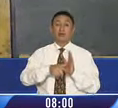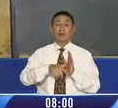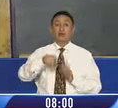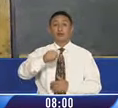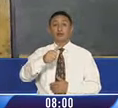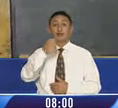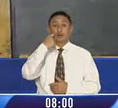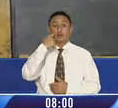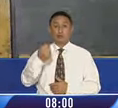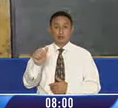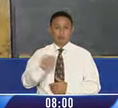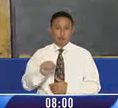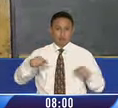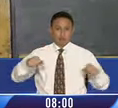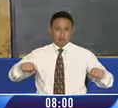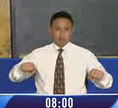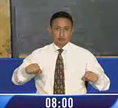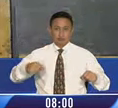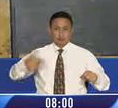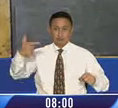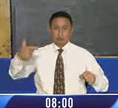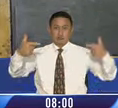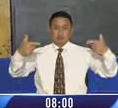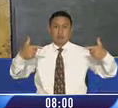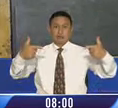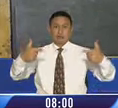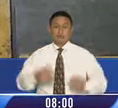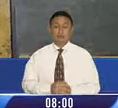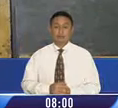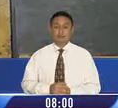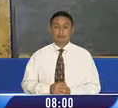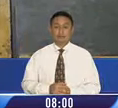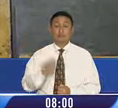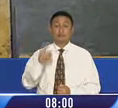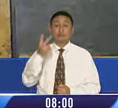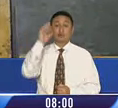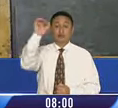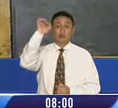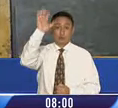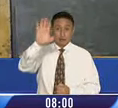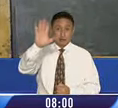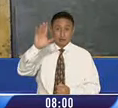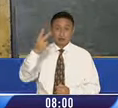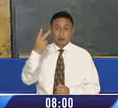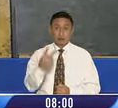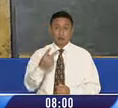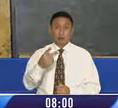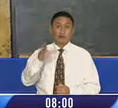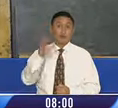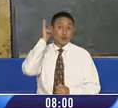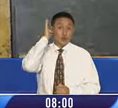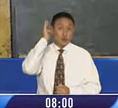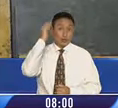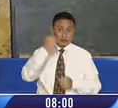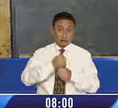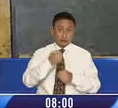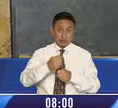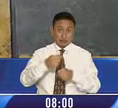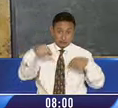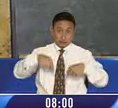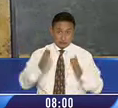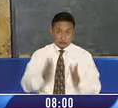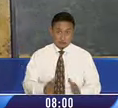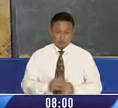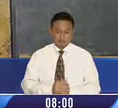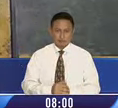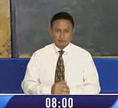la misma acción. Él tiene otra arma. Ya en este segundo video, ambos pillos amedrentando a las mujeres que prestaban servicio en el lugar, se